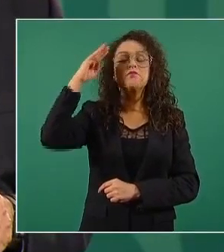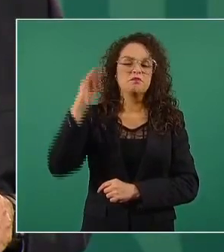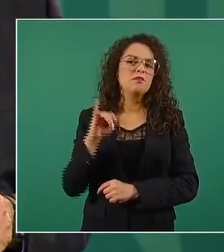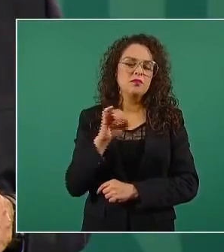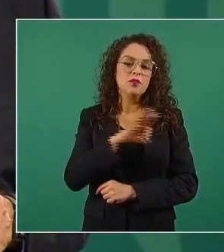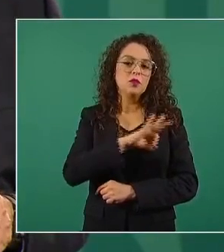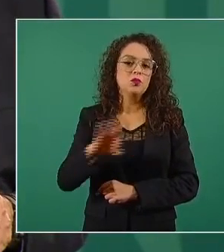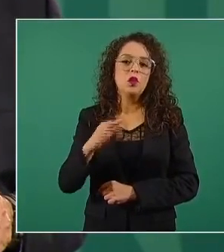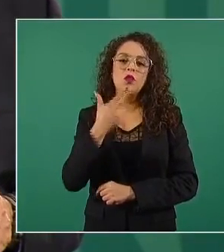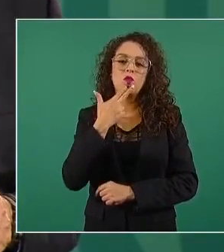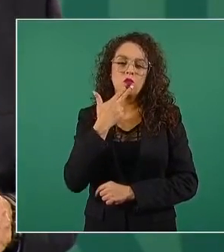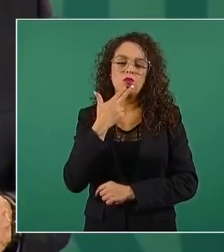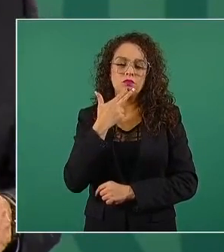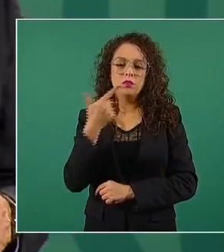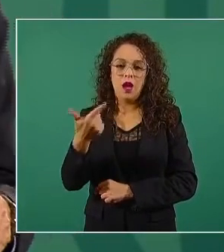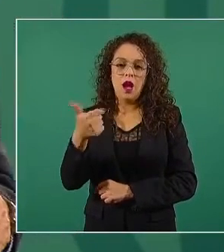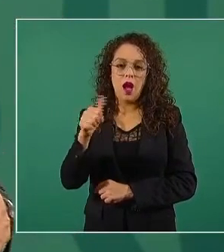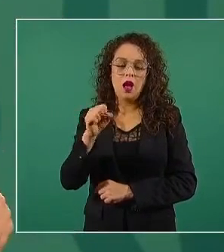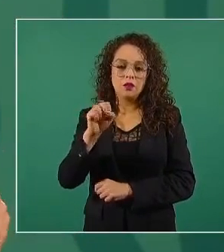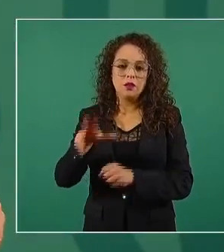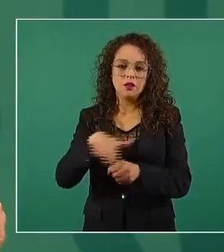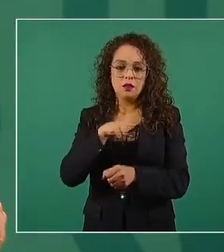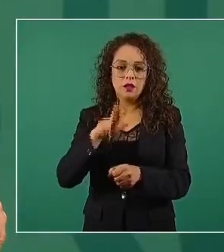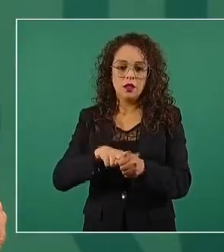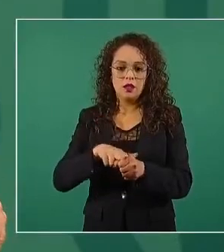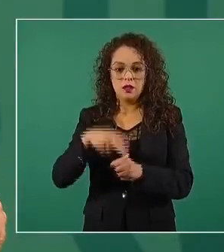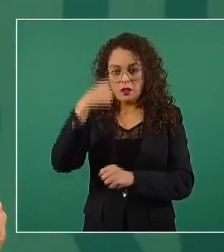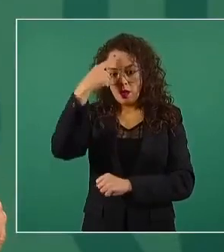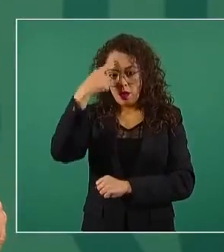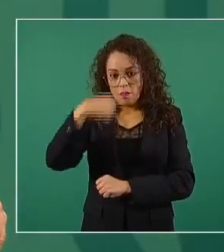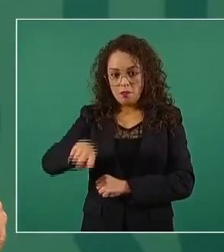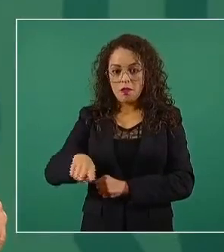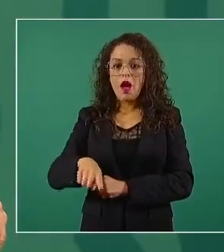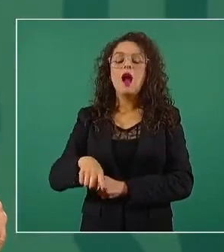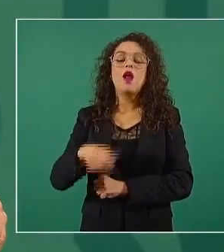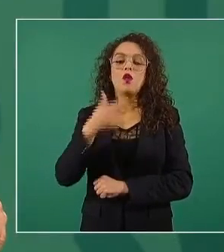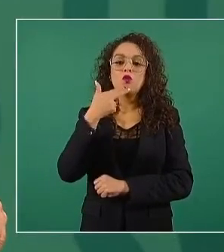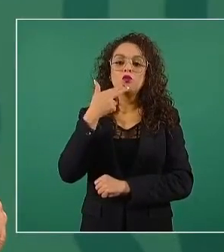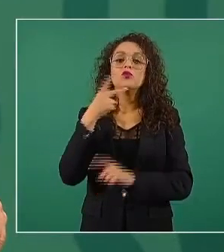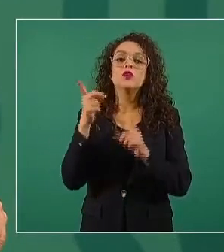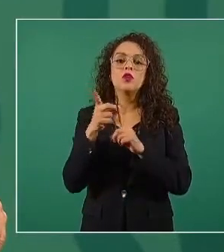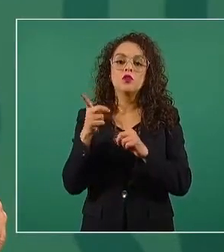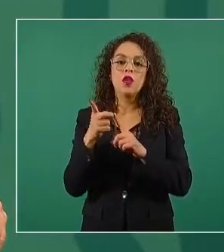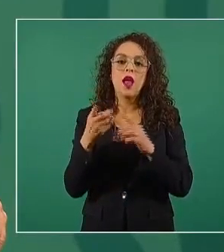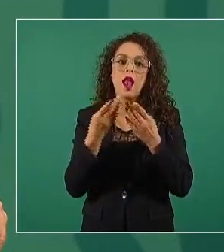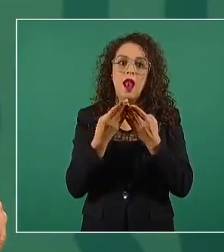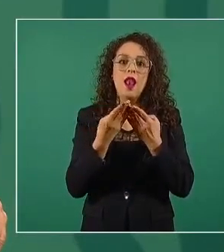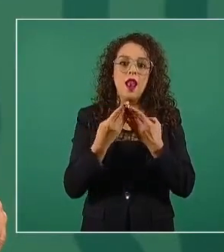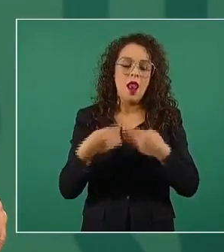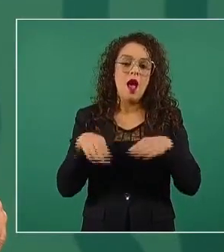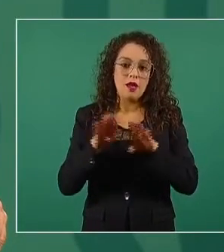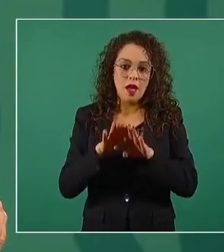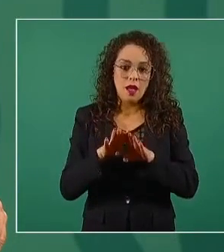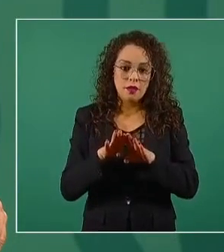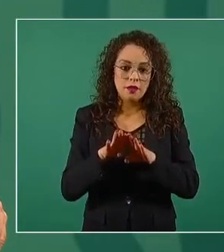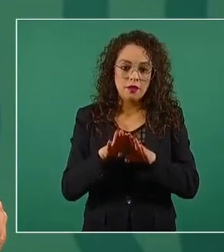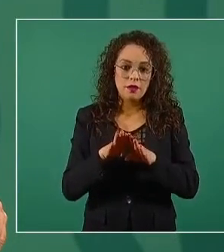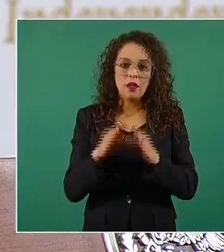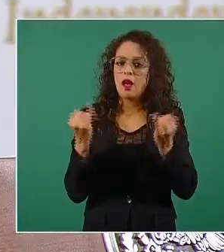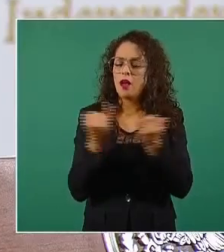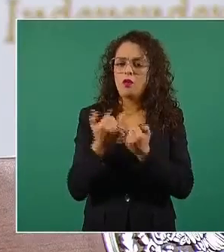natural para el servicio doméstico, así como se utiliza el gas